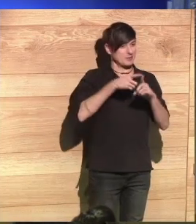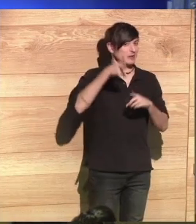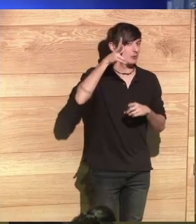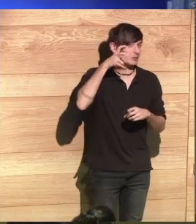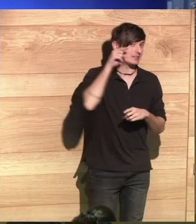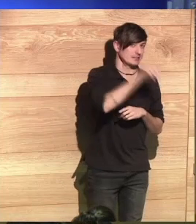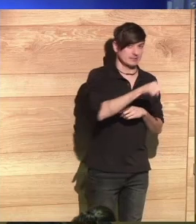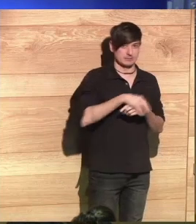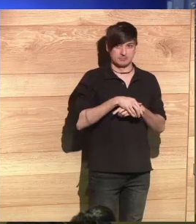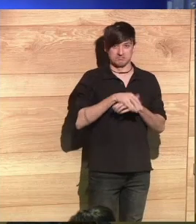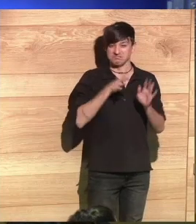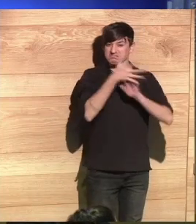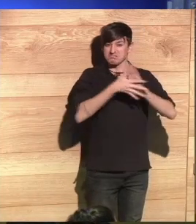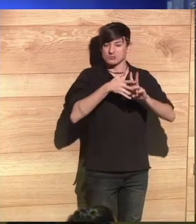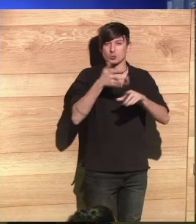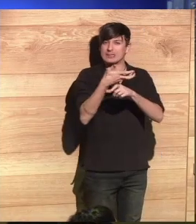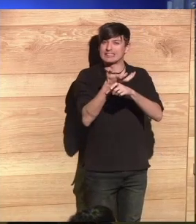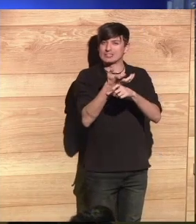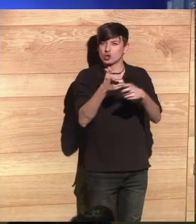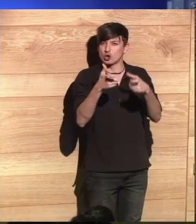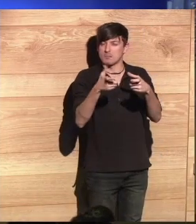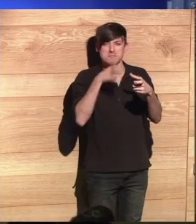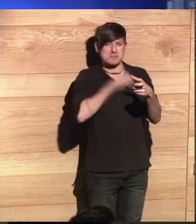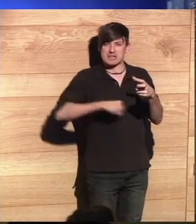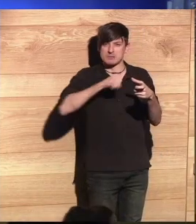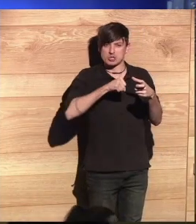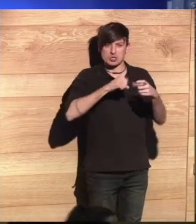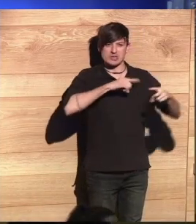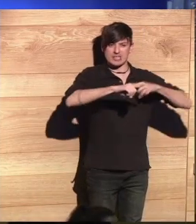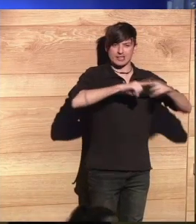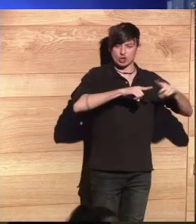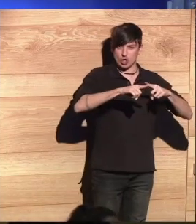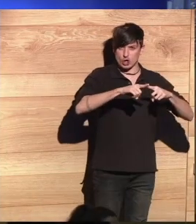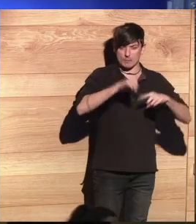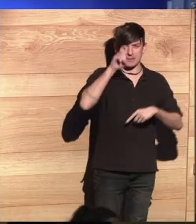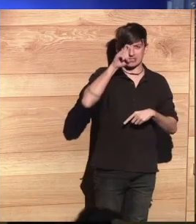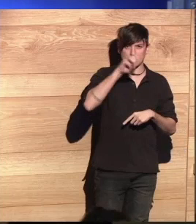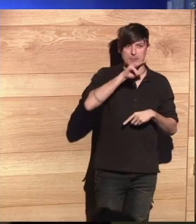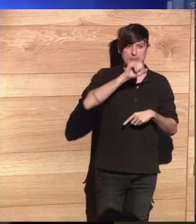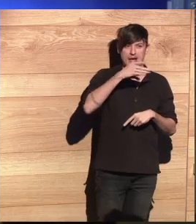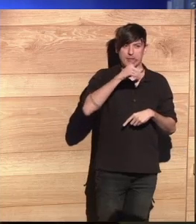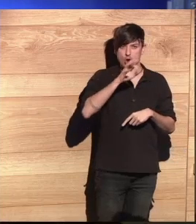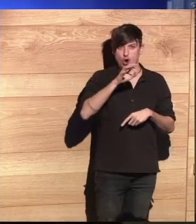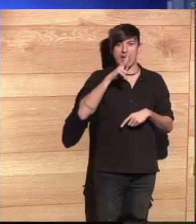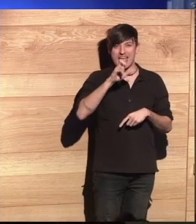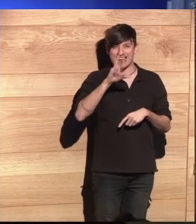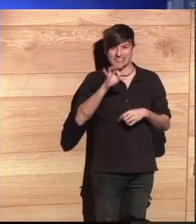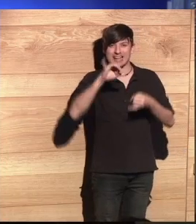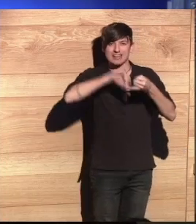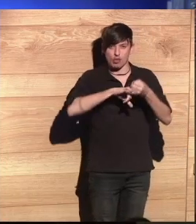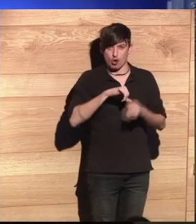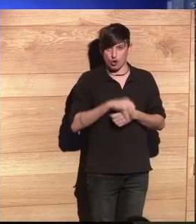Venimos a hablar de un disco maravilloso de Pablo, del director maestro Pablo Heras Casado, un disco con